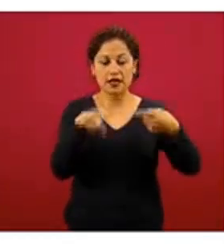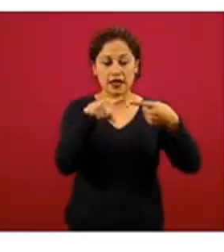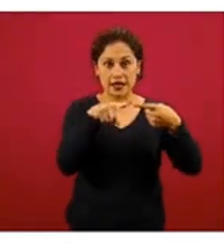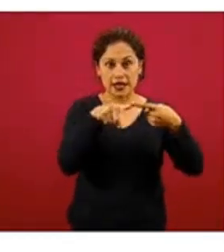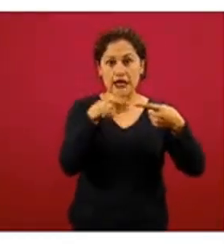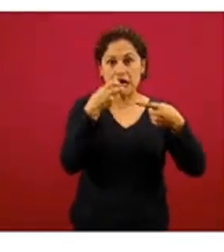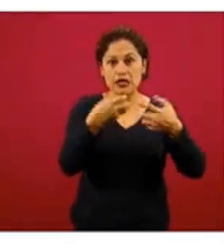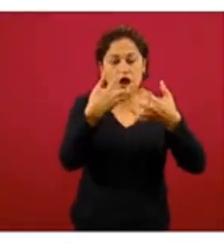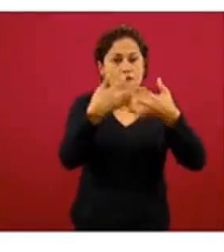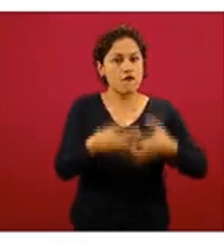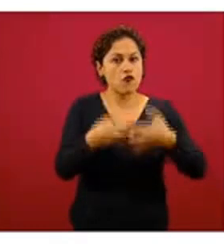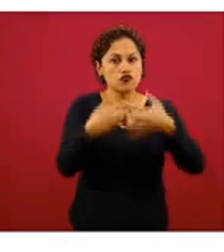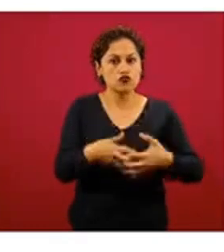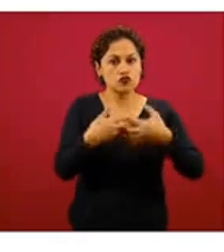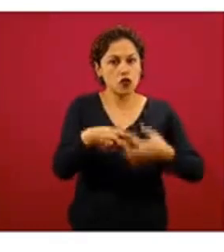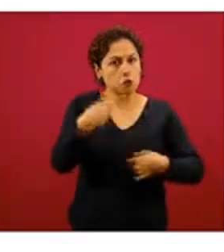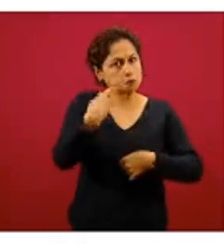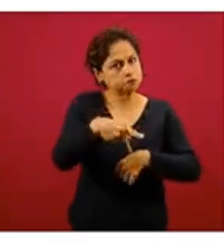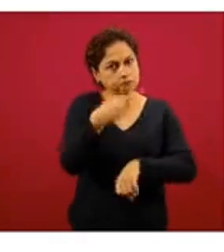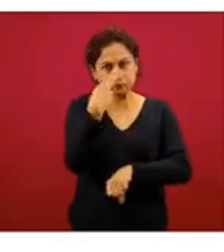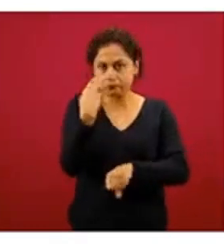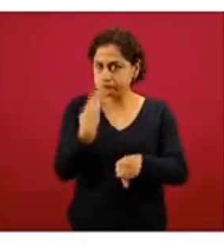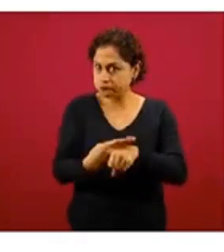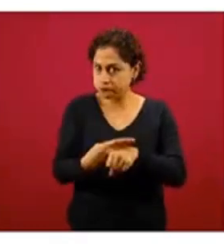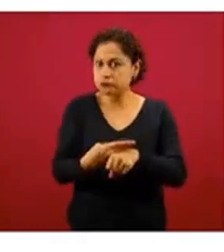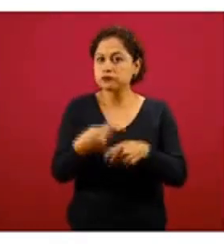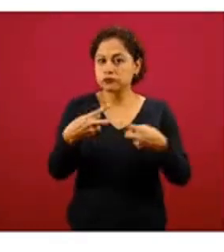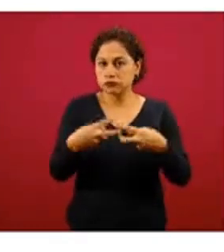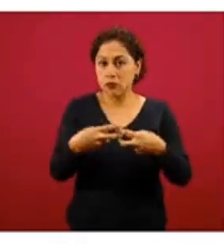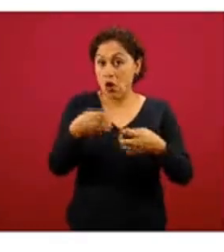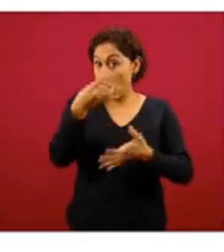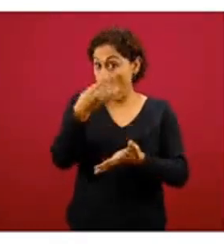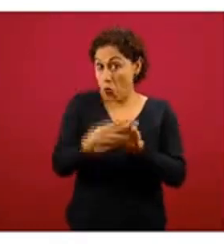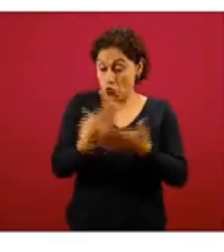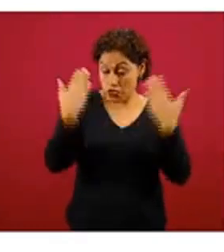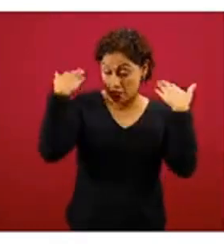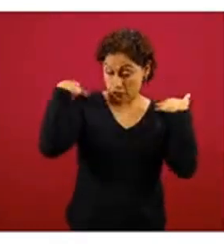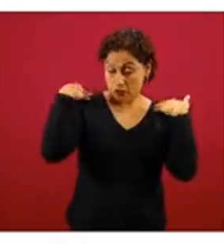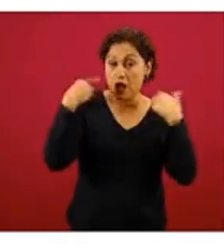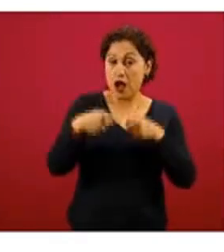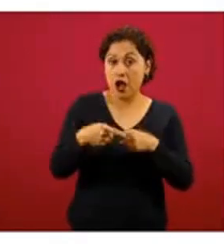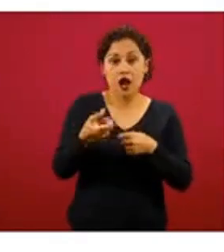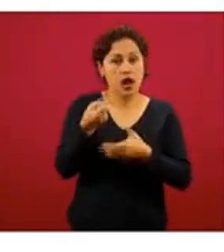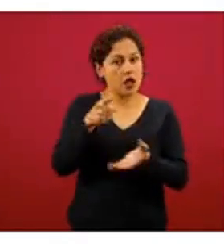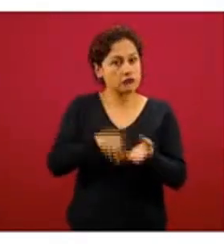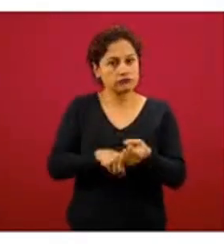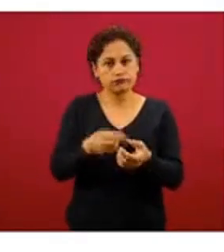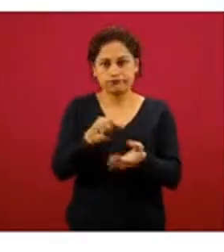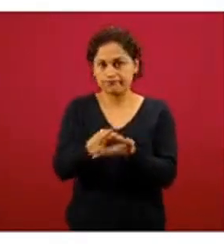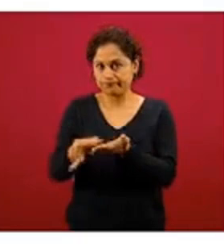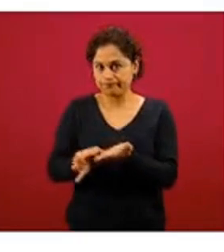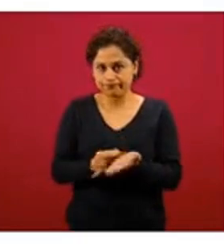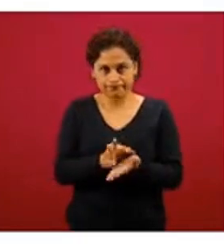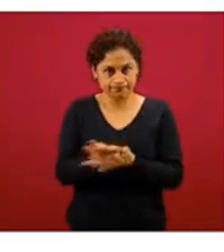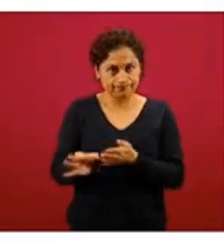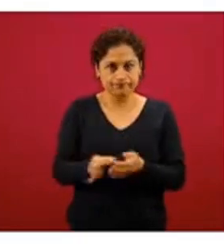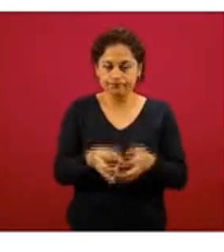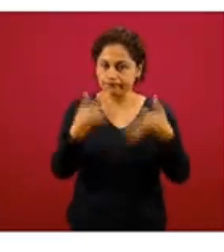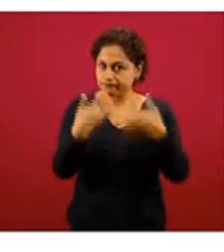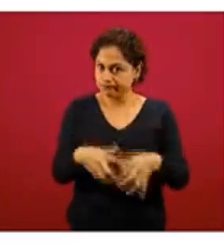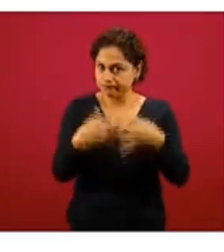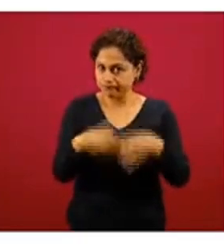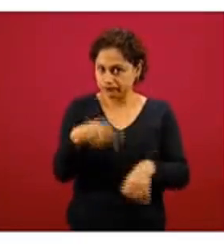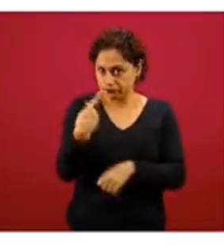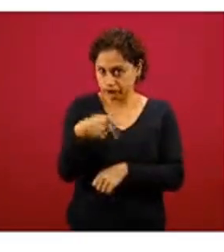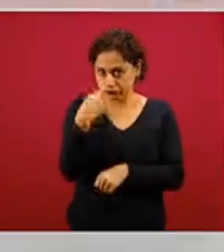No hay otro grupo de células que en toda nuestra economía lo haga más que los neumocitos, el fuelle, que permite el intercambio de